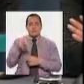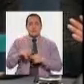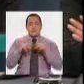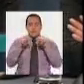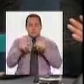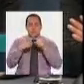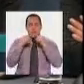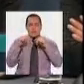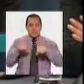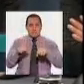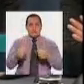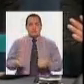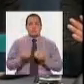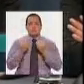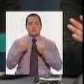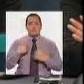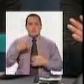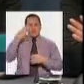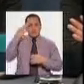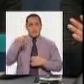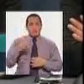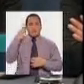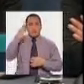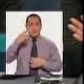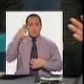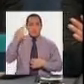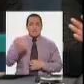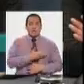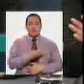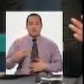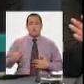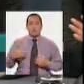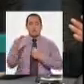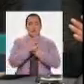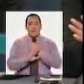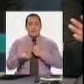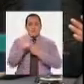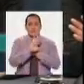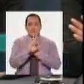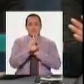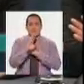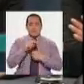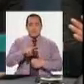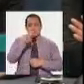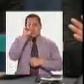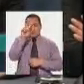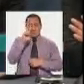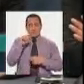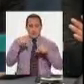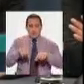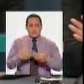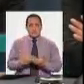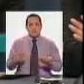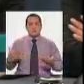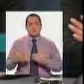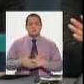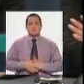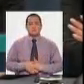Esto es así porque consideramos que es una política de Estado la defensa del Perú en este caso.